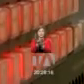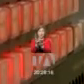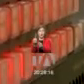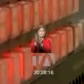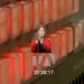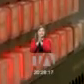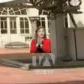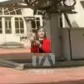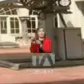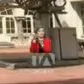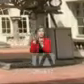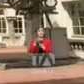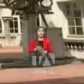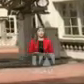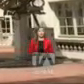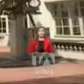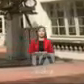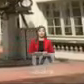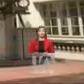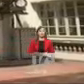quito mare gracia acosta 24 horas